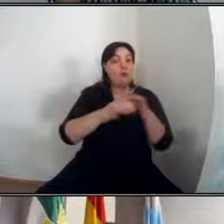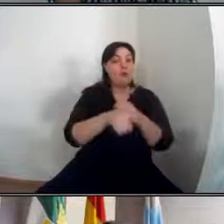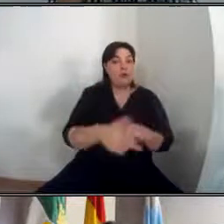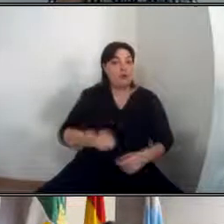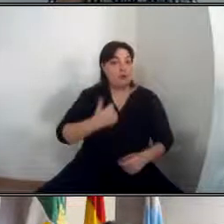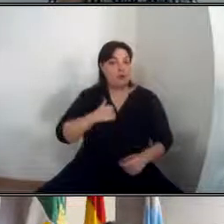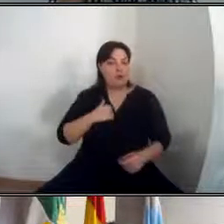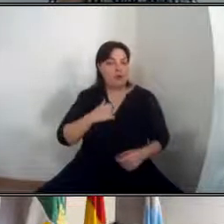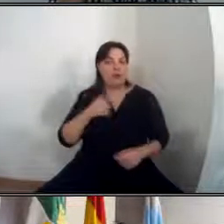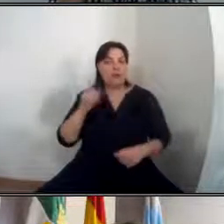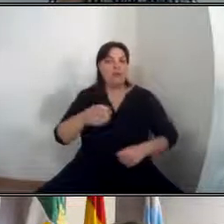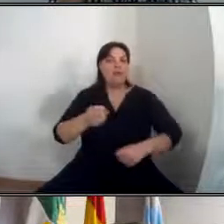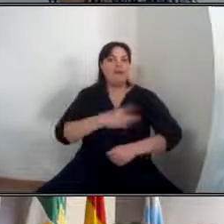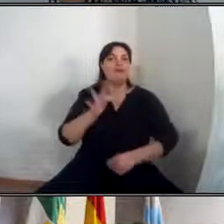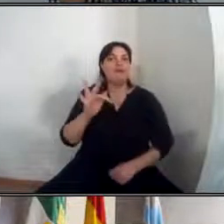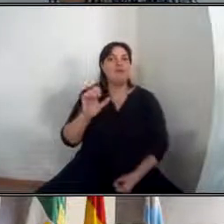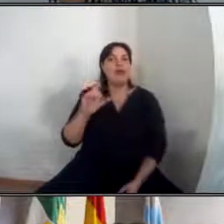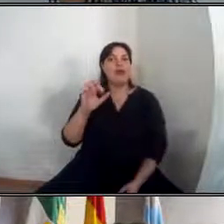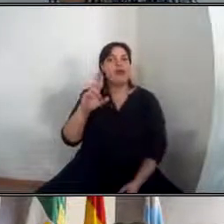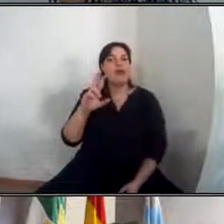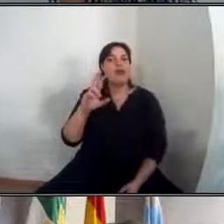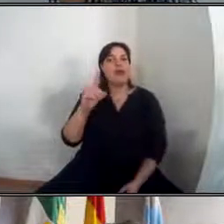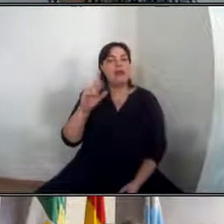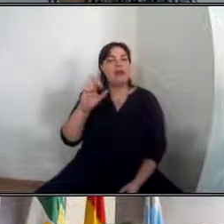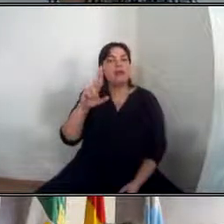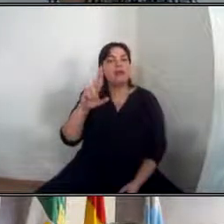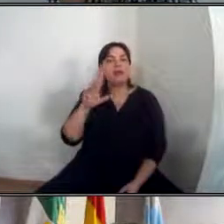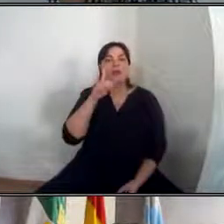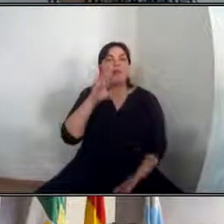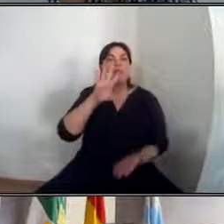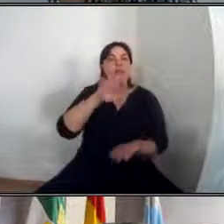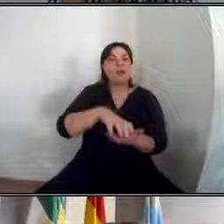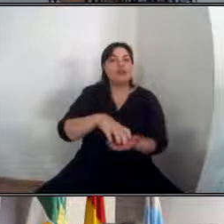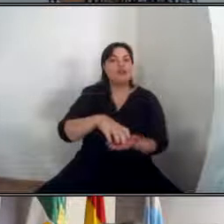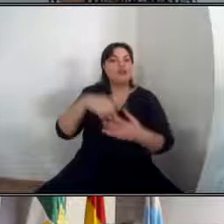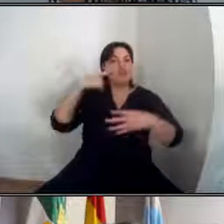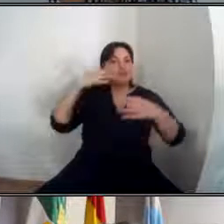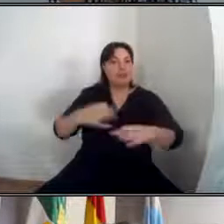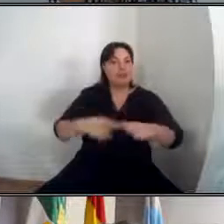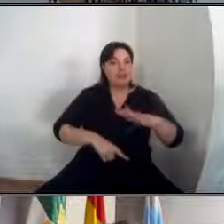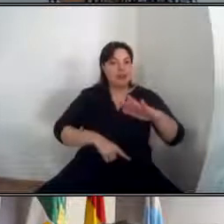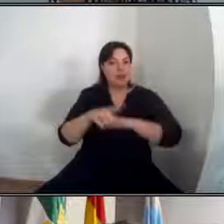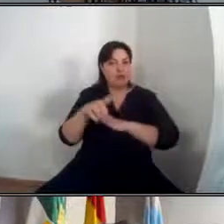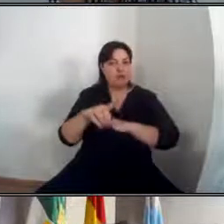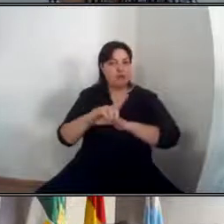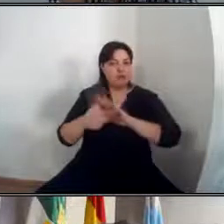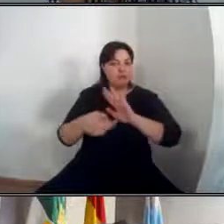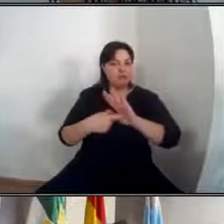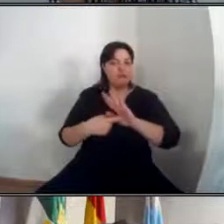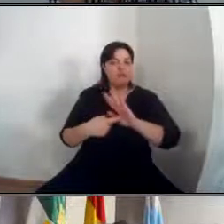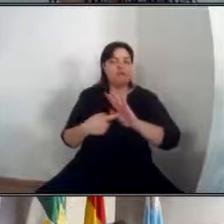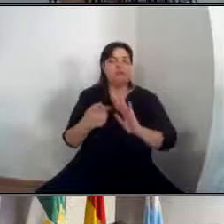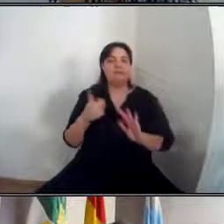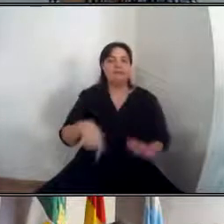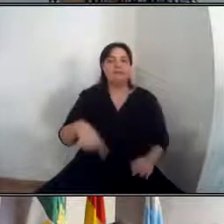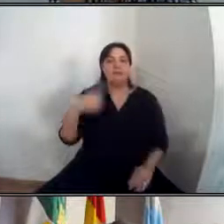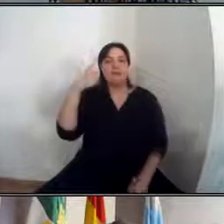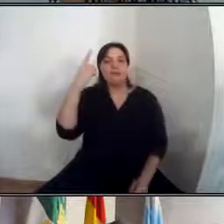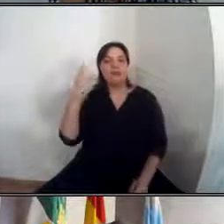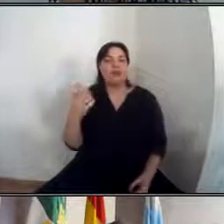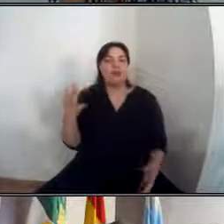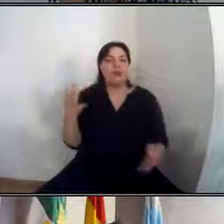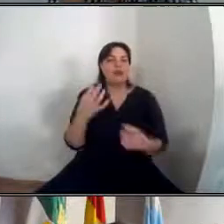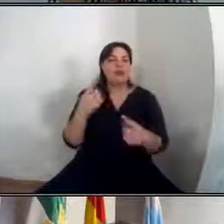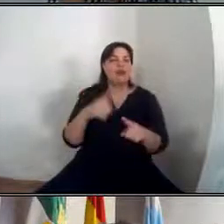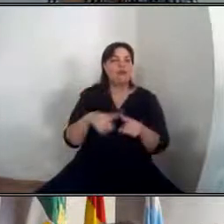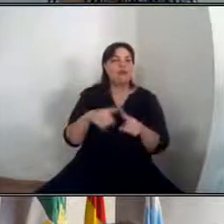propios fondos FEDER, que permitieron los centros integrales de desarrollo y que yo creo que han sido un elemento diferenciador